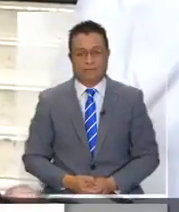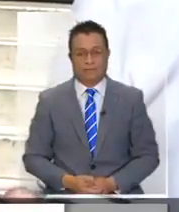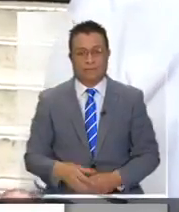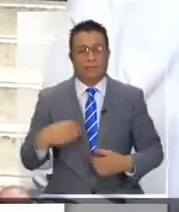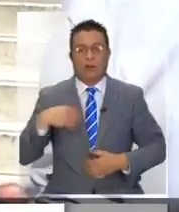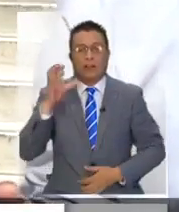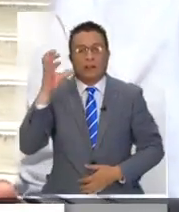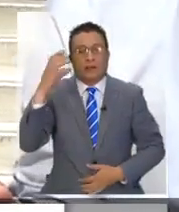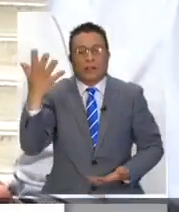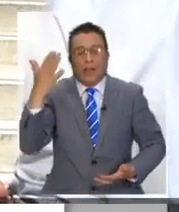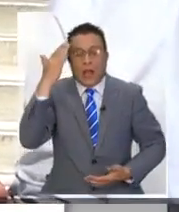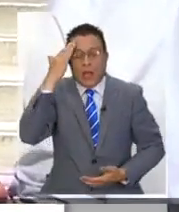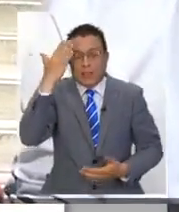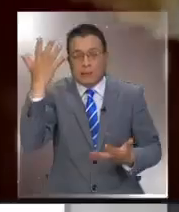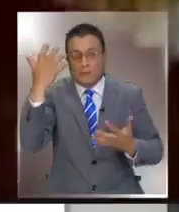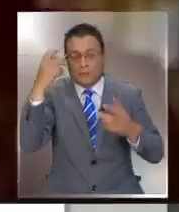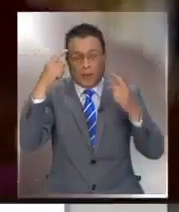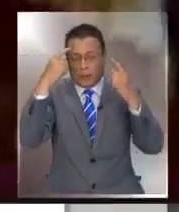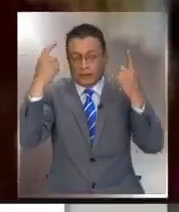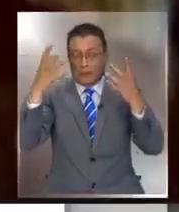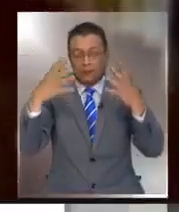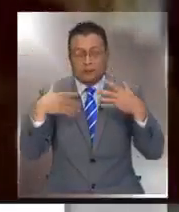sé qué pensar. No, estoy en otra.